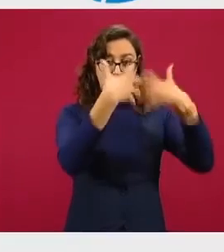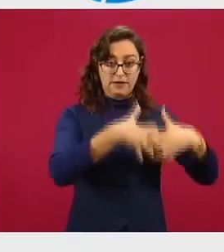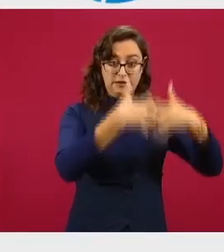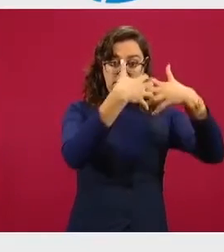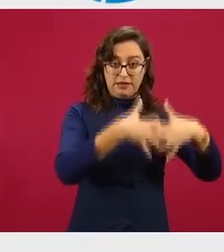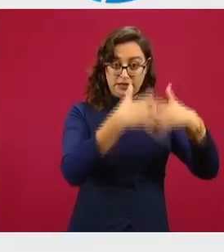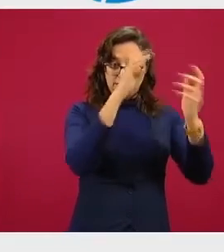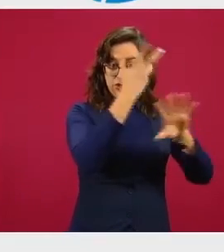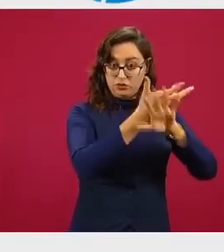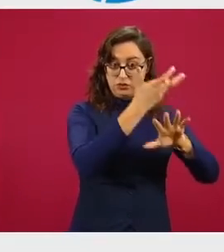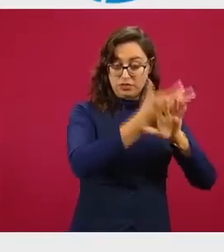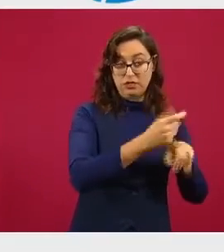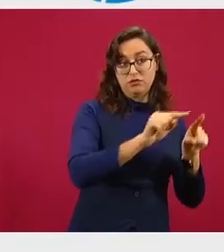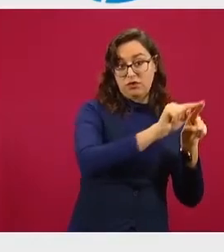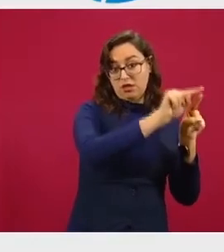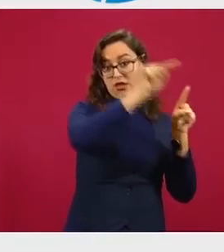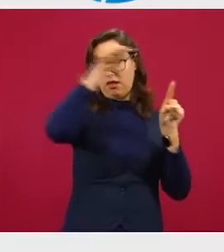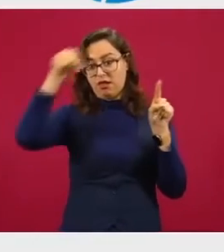hasta México.